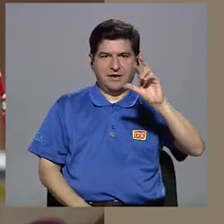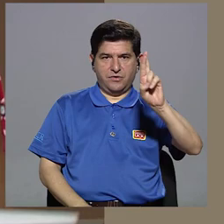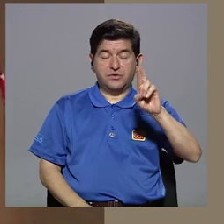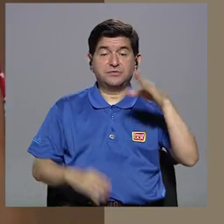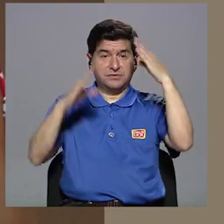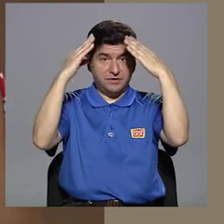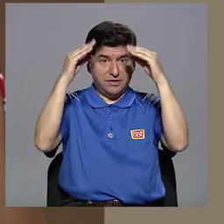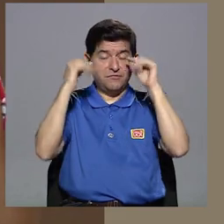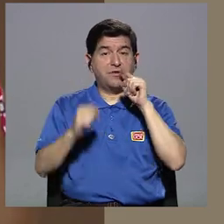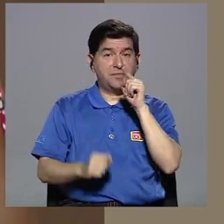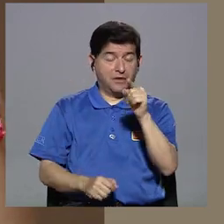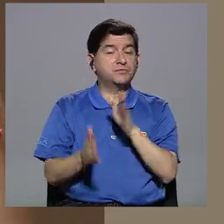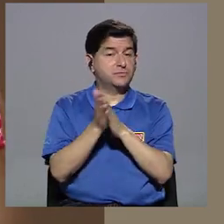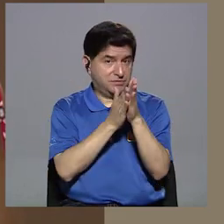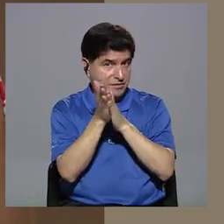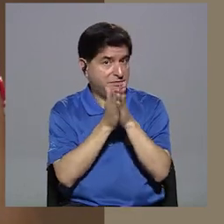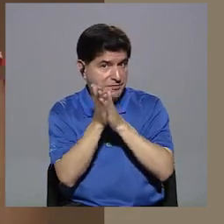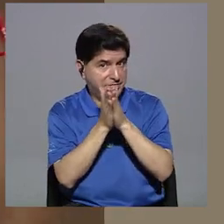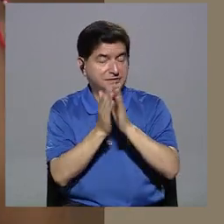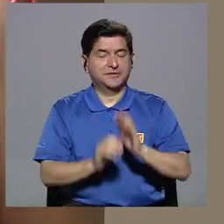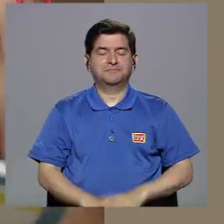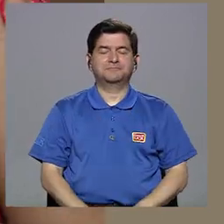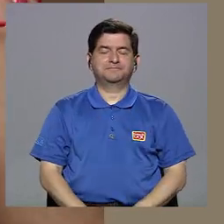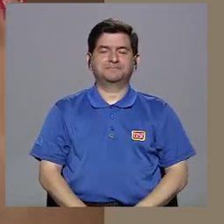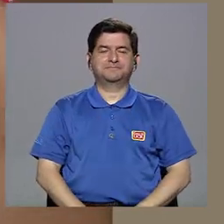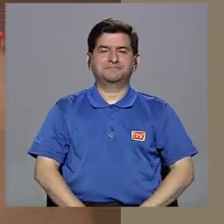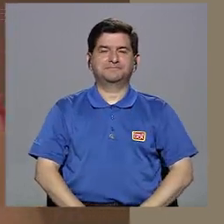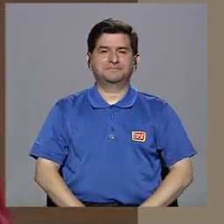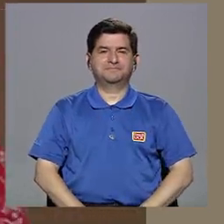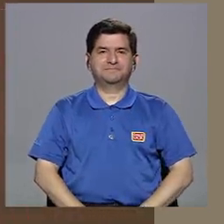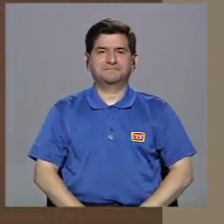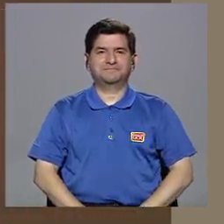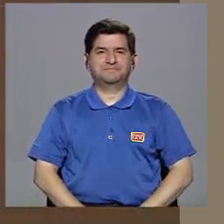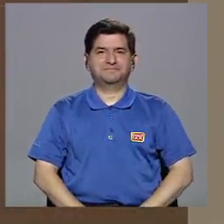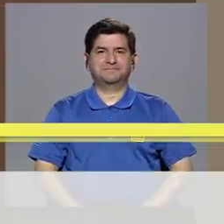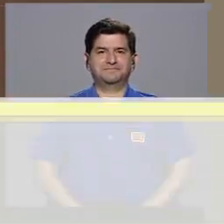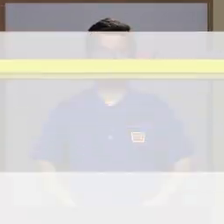ojalá esta información sea de provecho para usted veamos